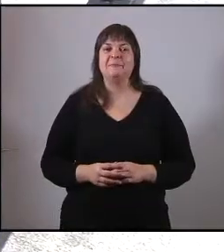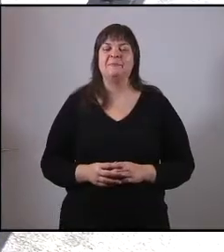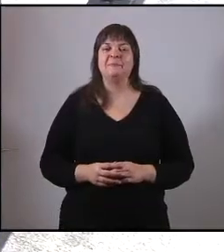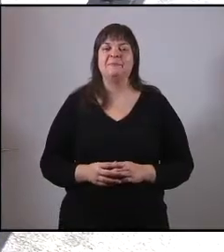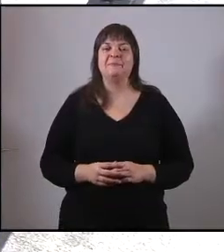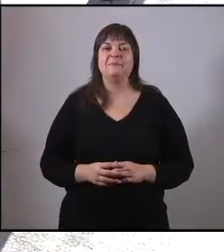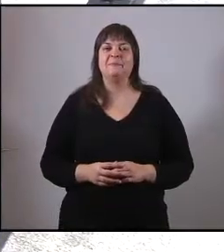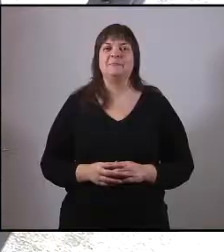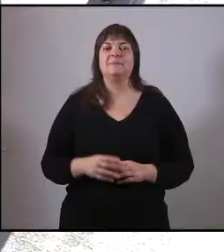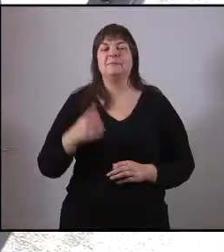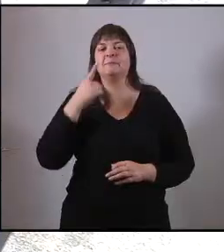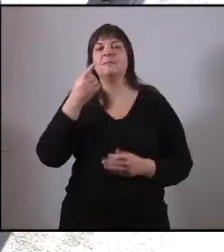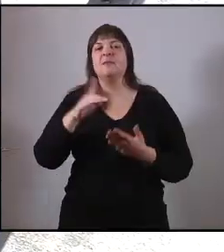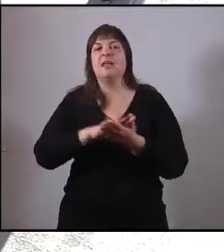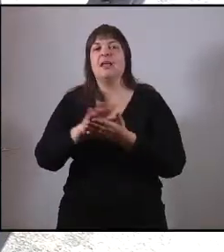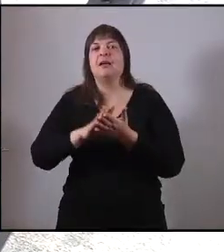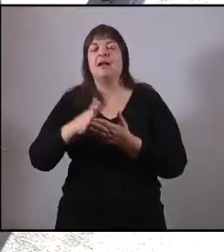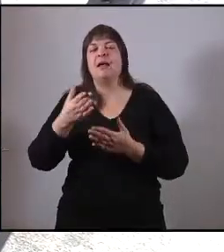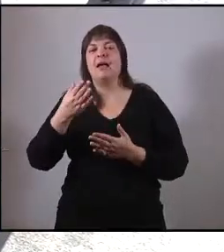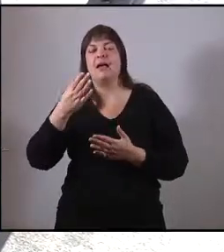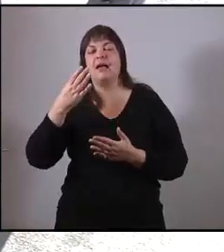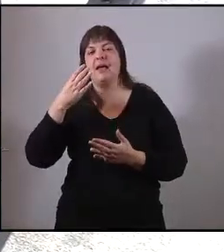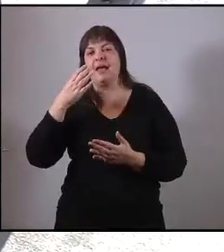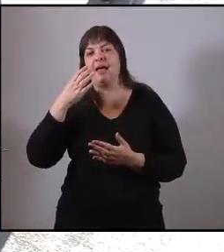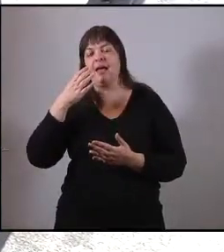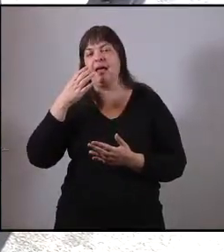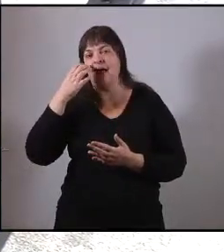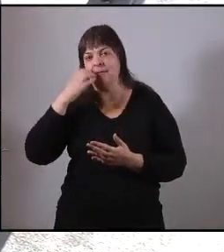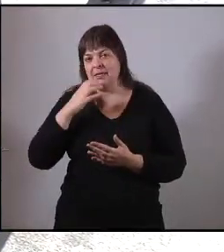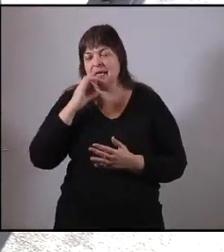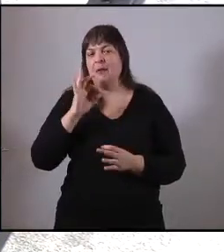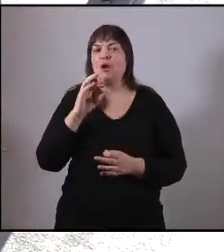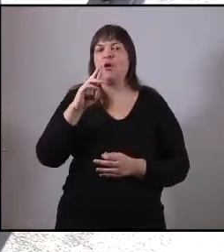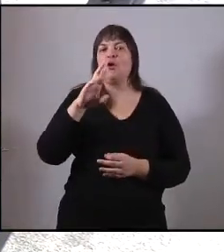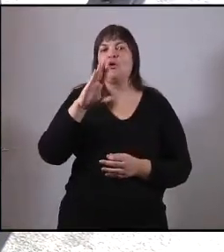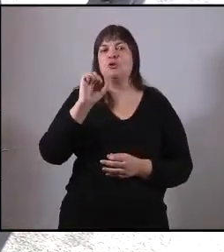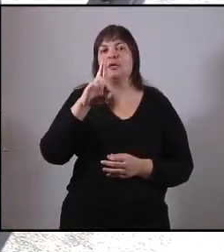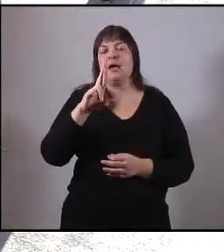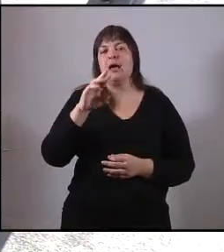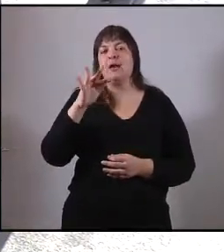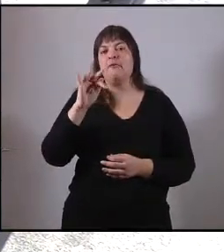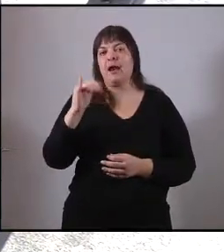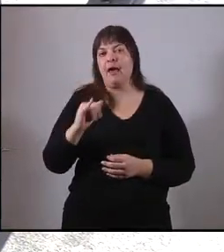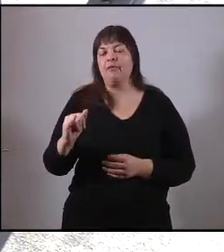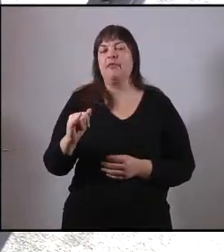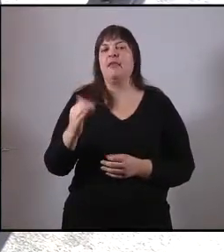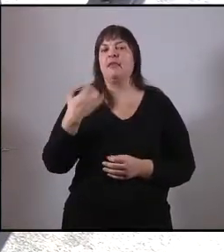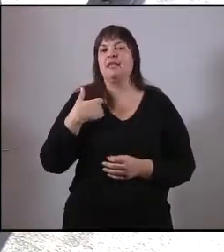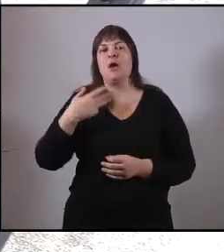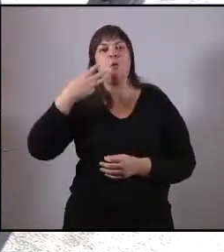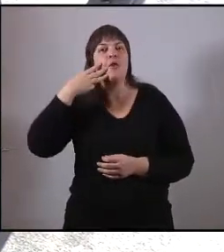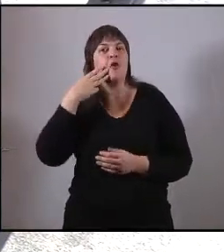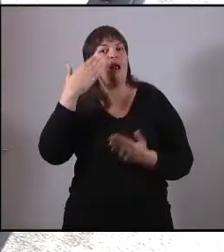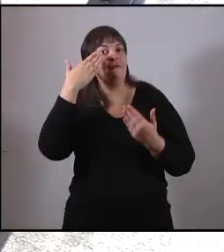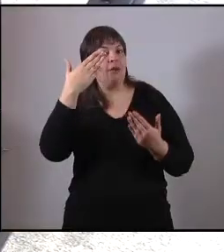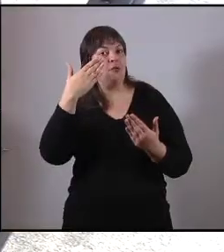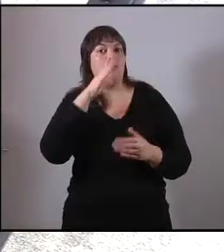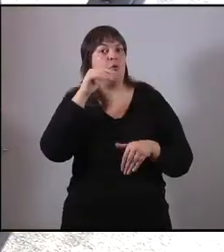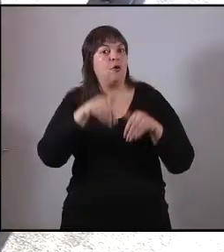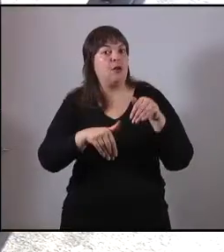Se ha hablado de Abascal, pero Óscar Fernández ha felicitado ya a María Guardiola por los resultados